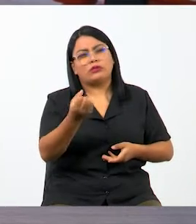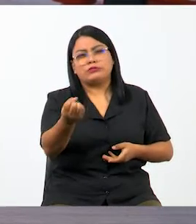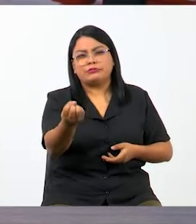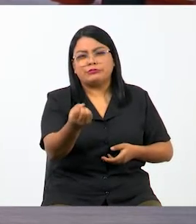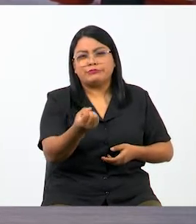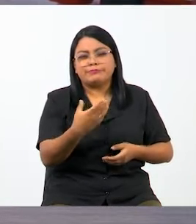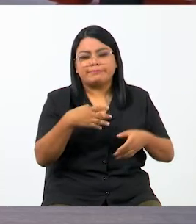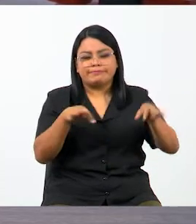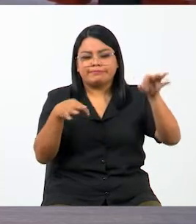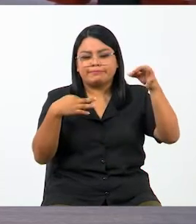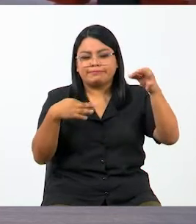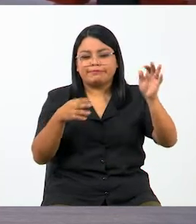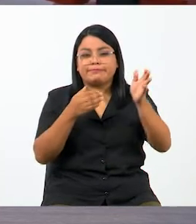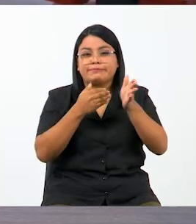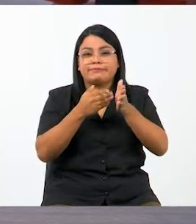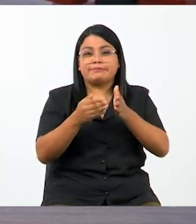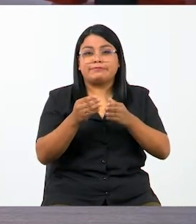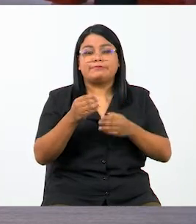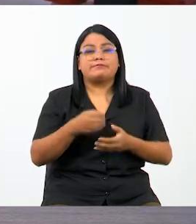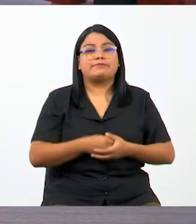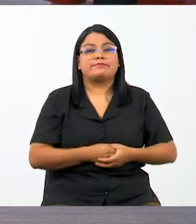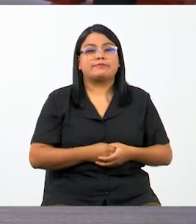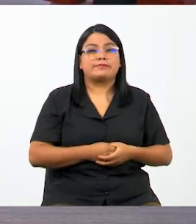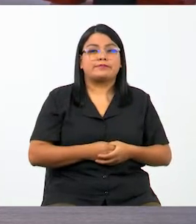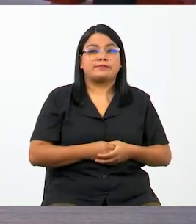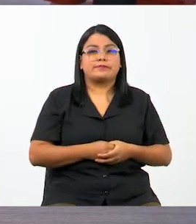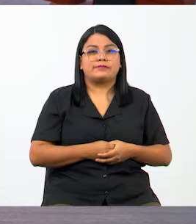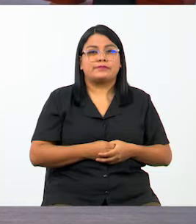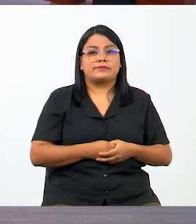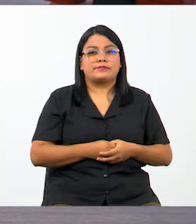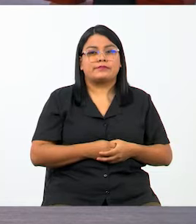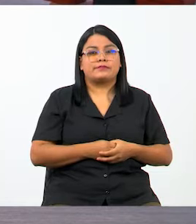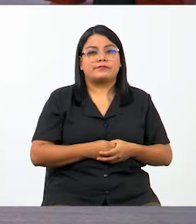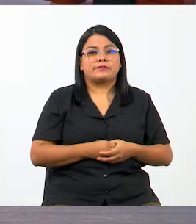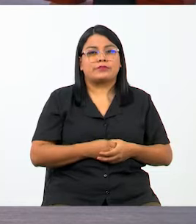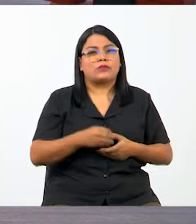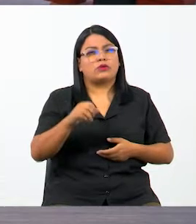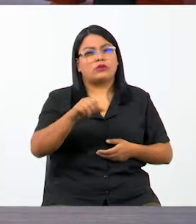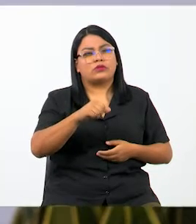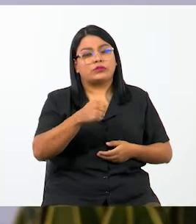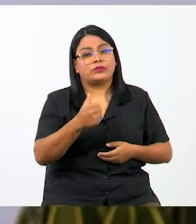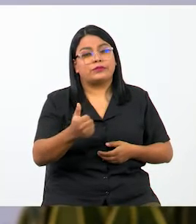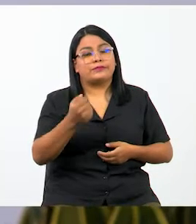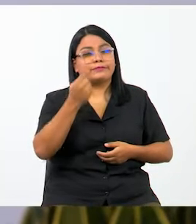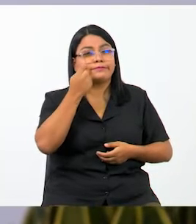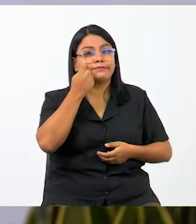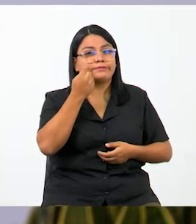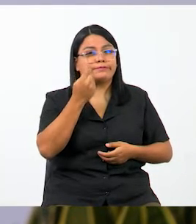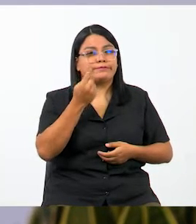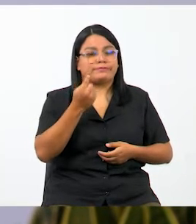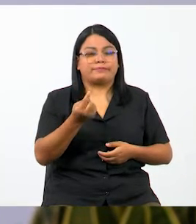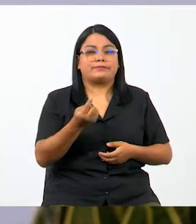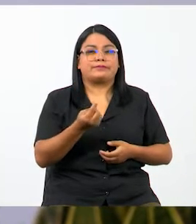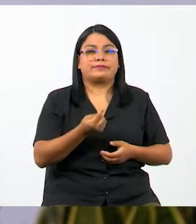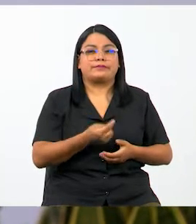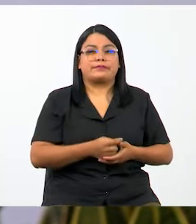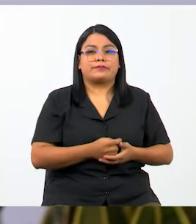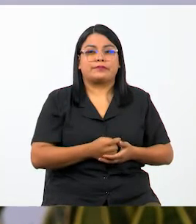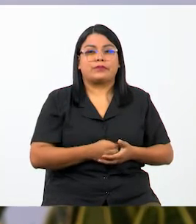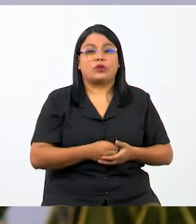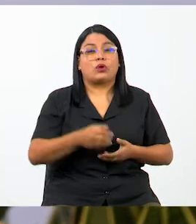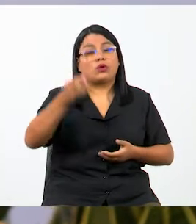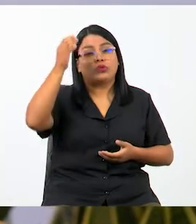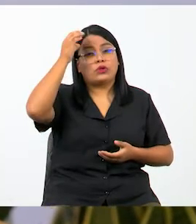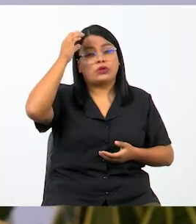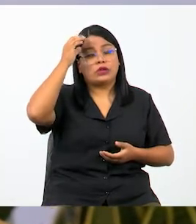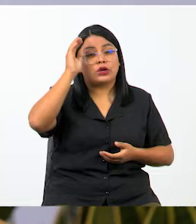este documento? Además de esta sección que acabamos de conocer, que se llamaba Conozca tu guía metodológica,